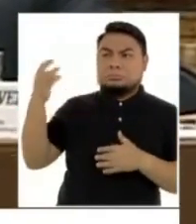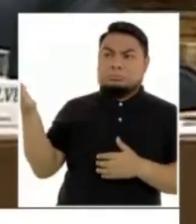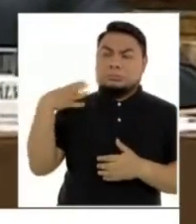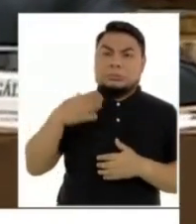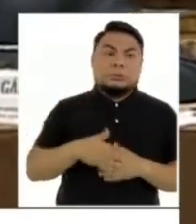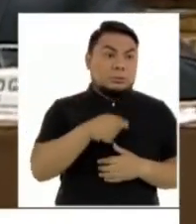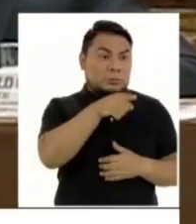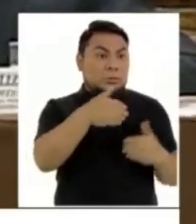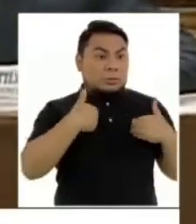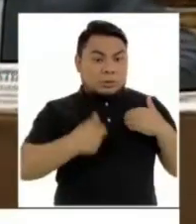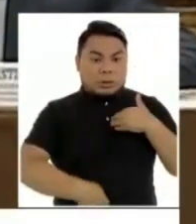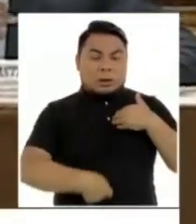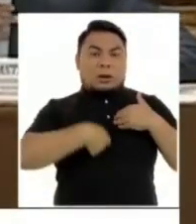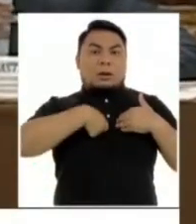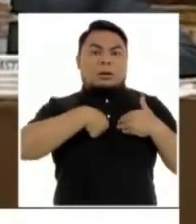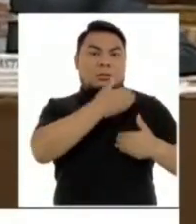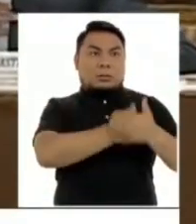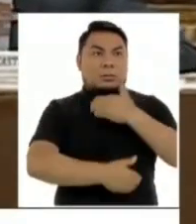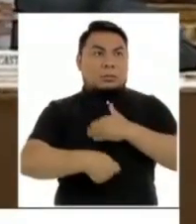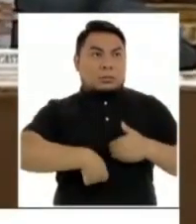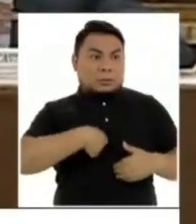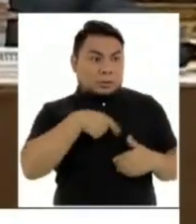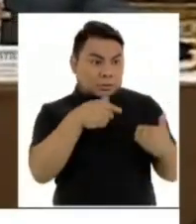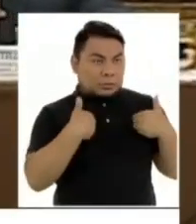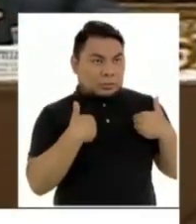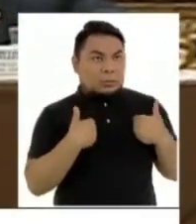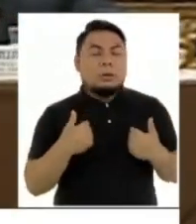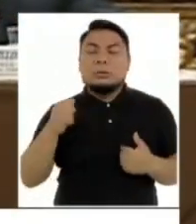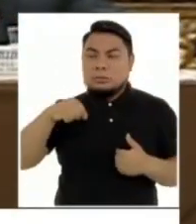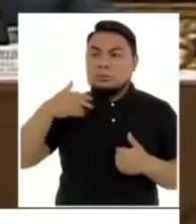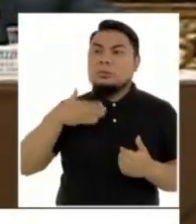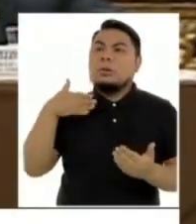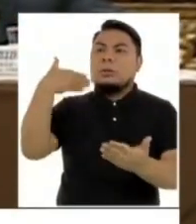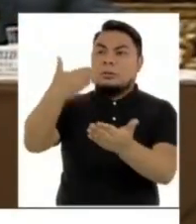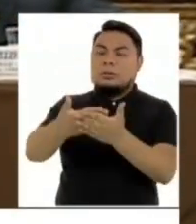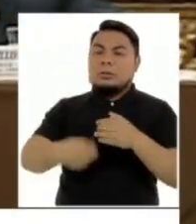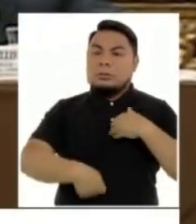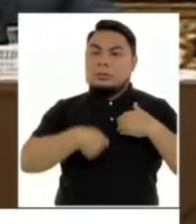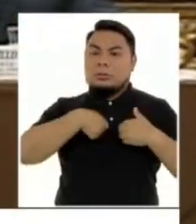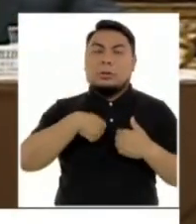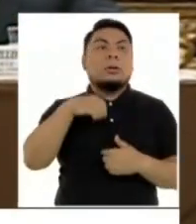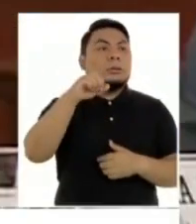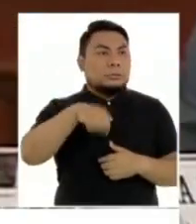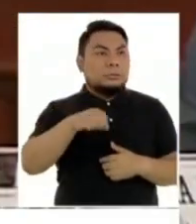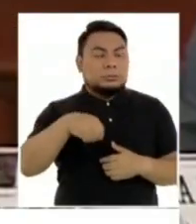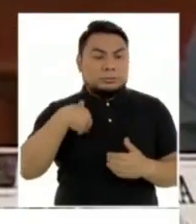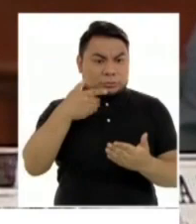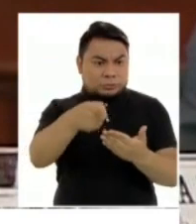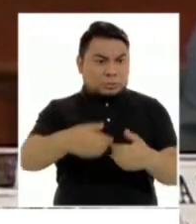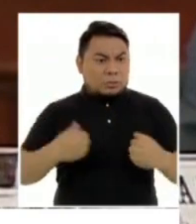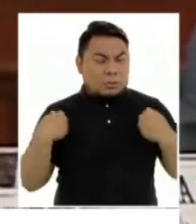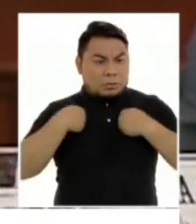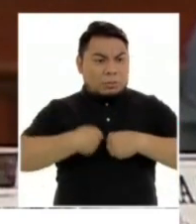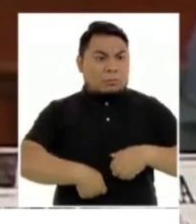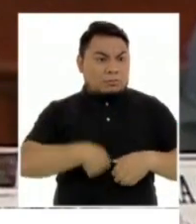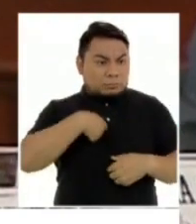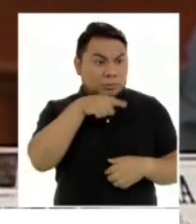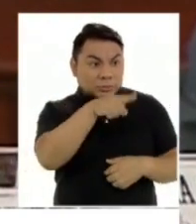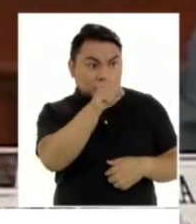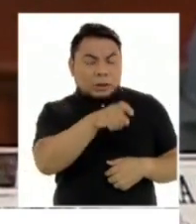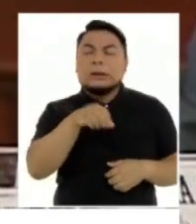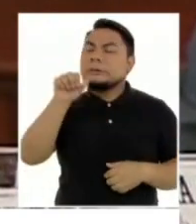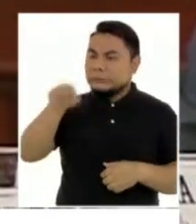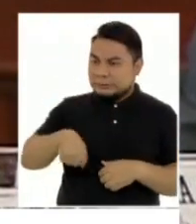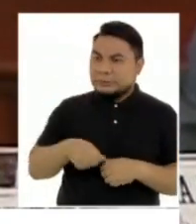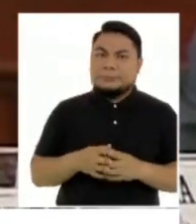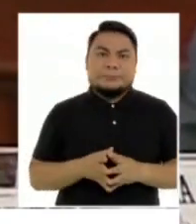chaleco antibalas? Sí. ¿Usted llegó con chaleco antibalas? Llegamos con chaleco antibalas. ¿Lo tenía puesto? Sí, señor presidente. La más cuestionada